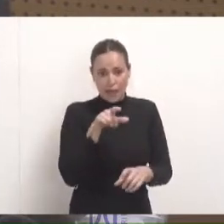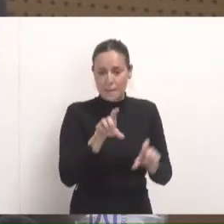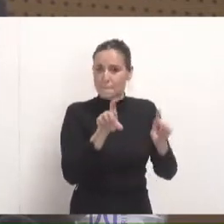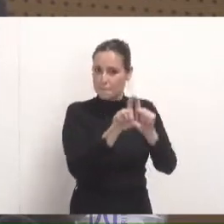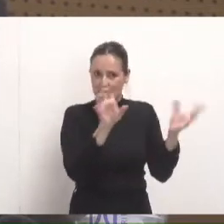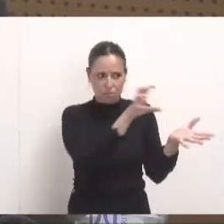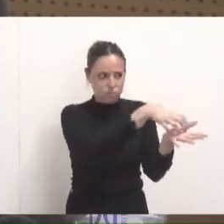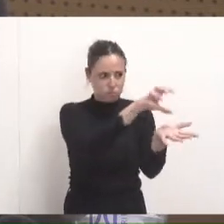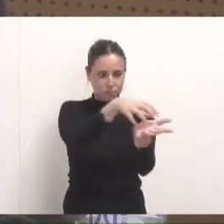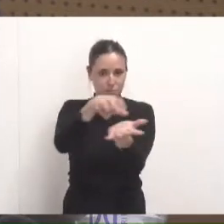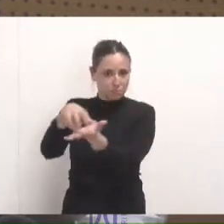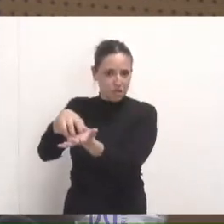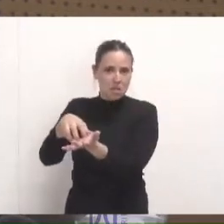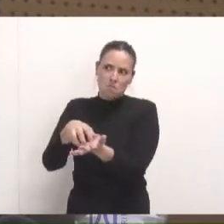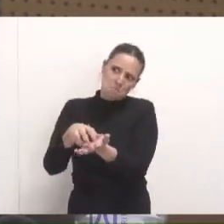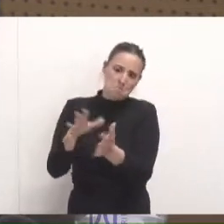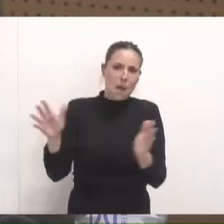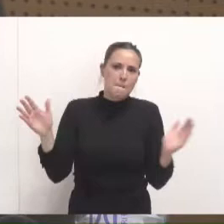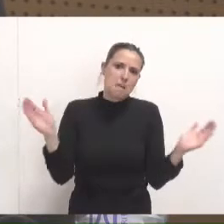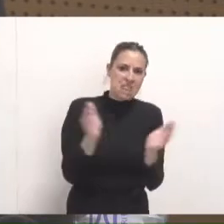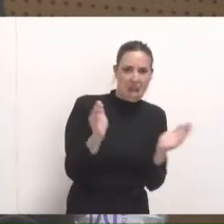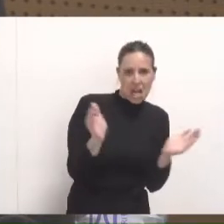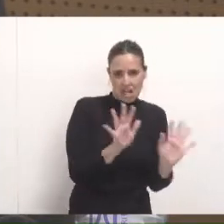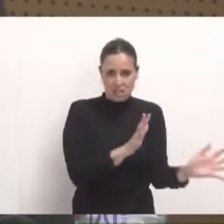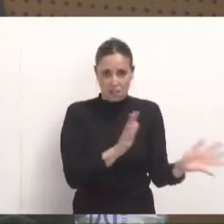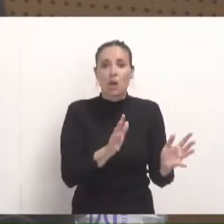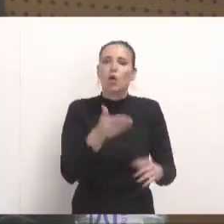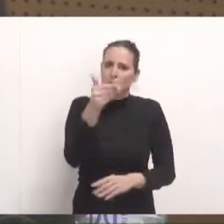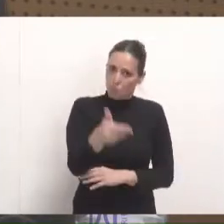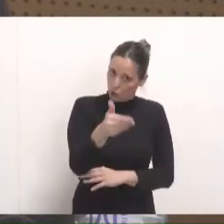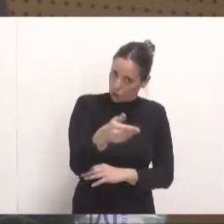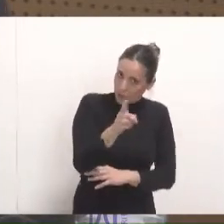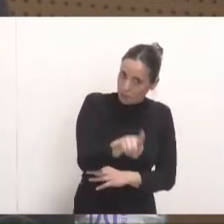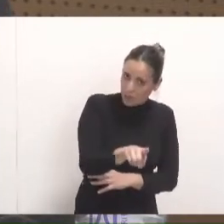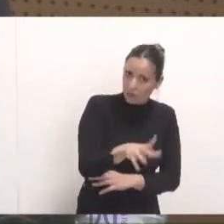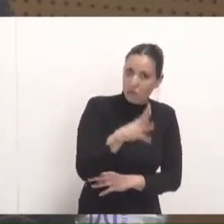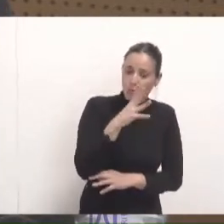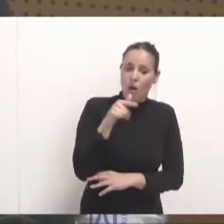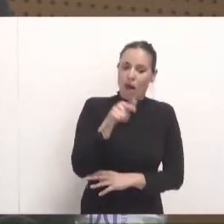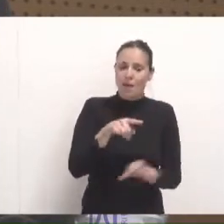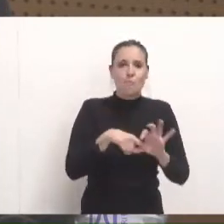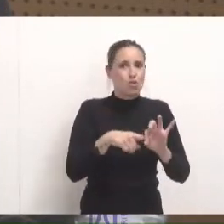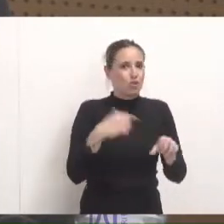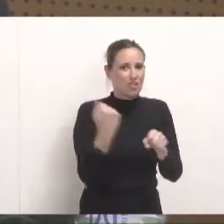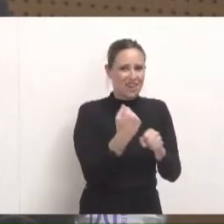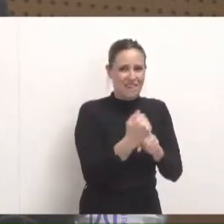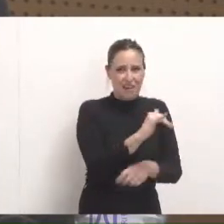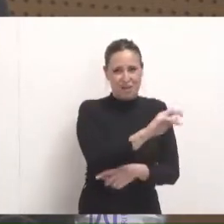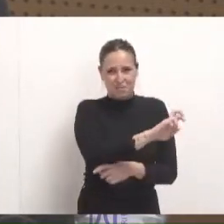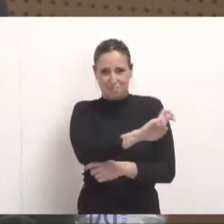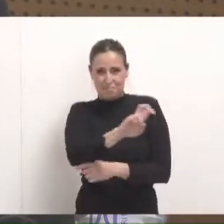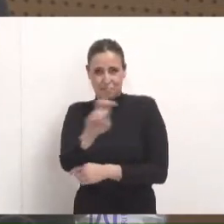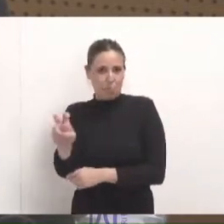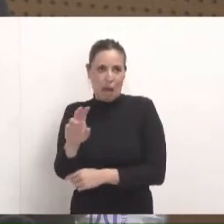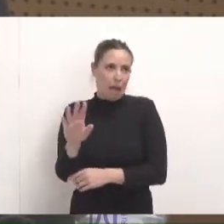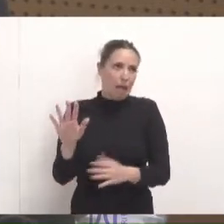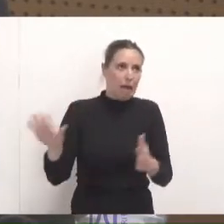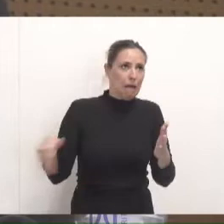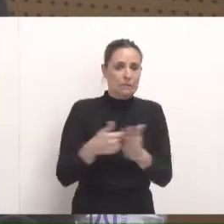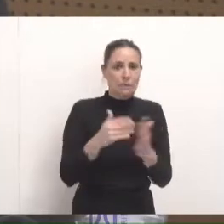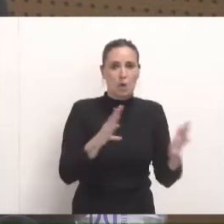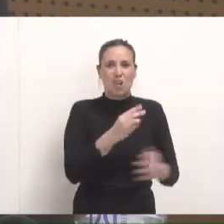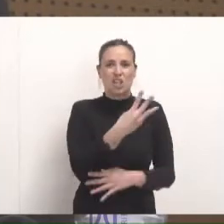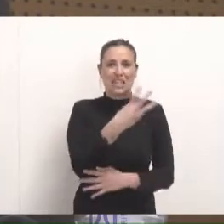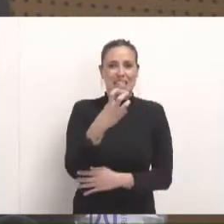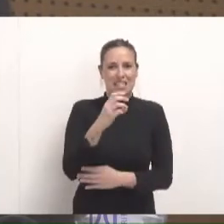pero importantes, significativas, que cuentan con un número también significativo de puestos de trabajo, que puede llegar a cerca de